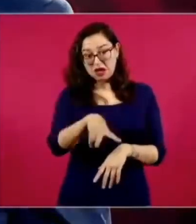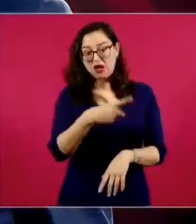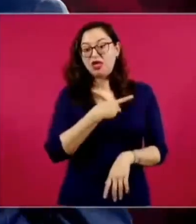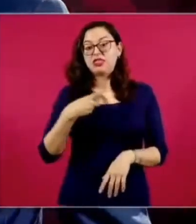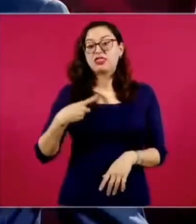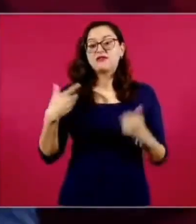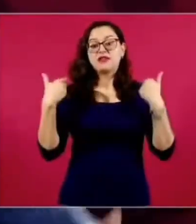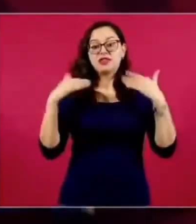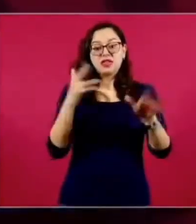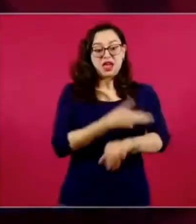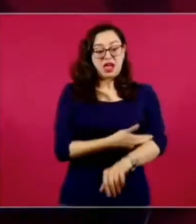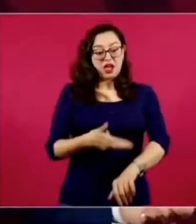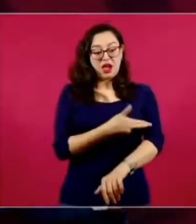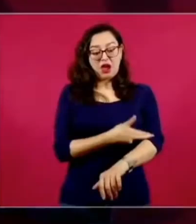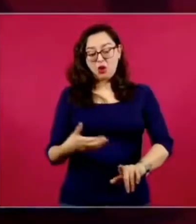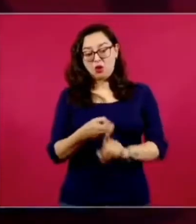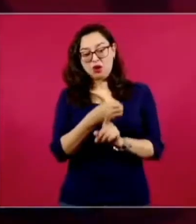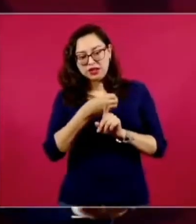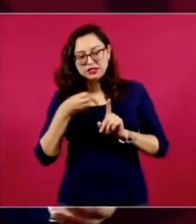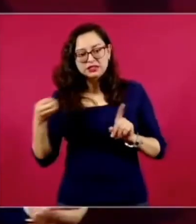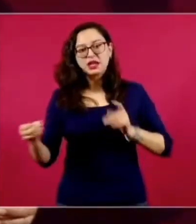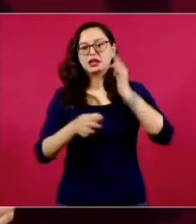y